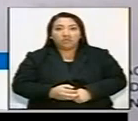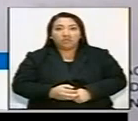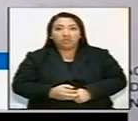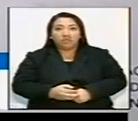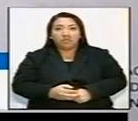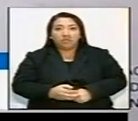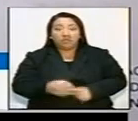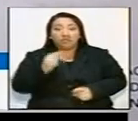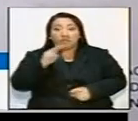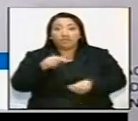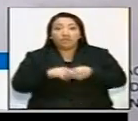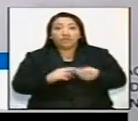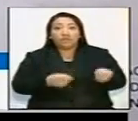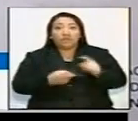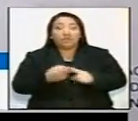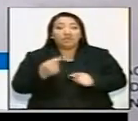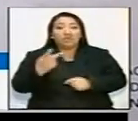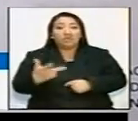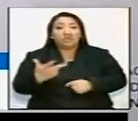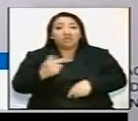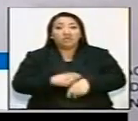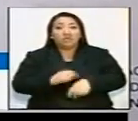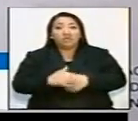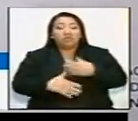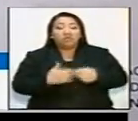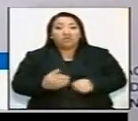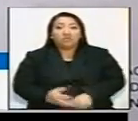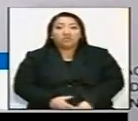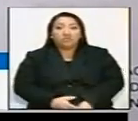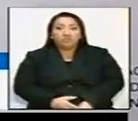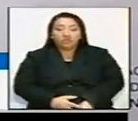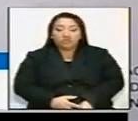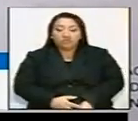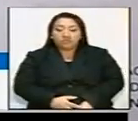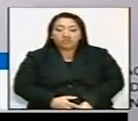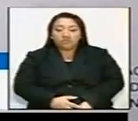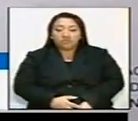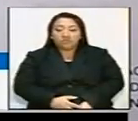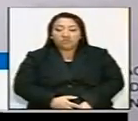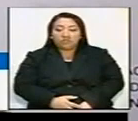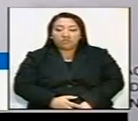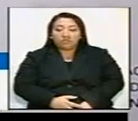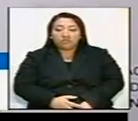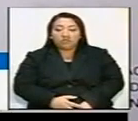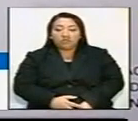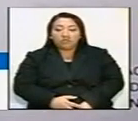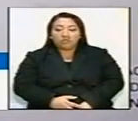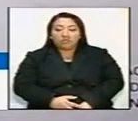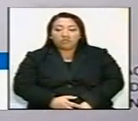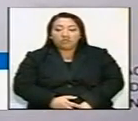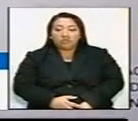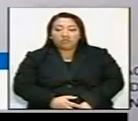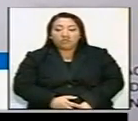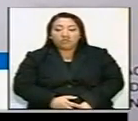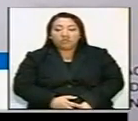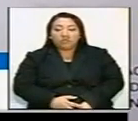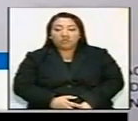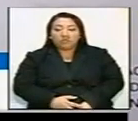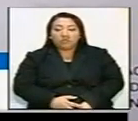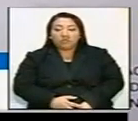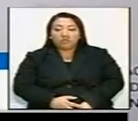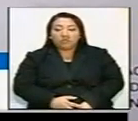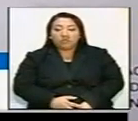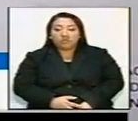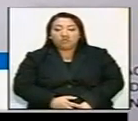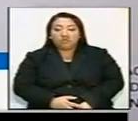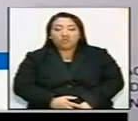una segunda etapa o hasta una tercera etapa de este proceso de reforma de implementación de un Plan Nacional de Competitividad. Y